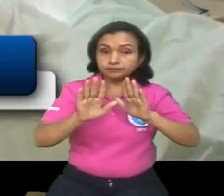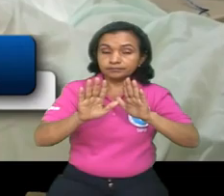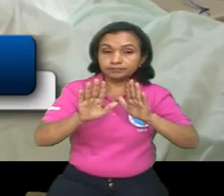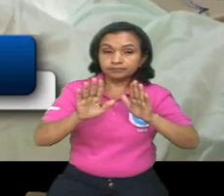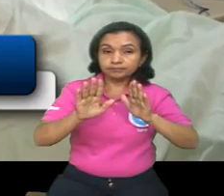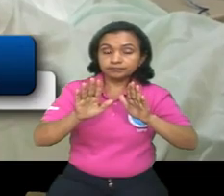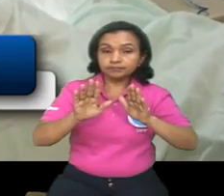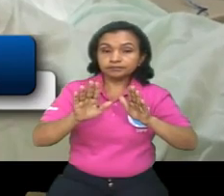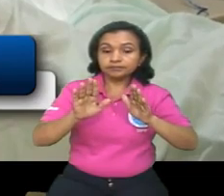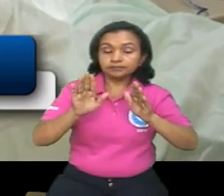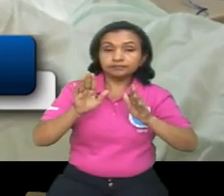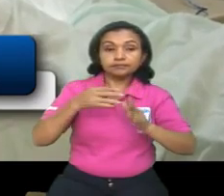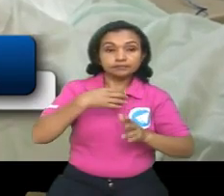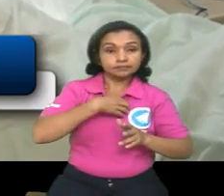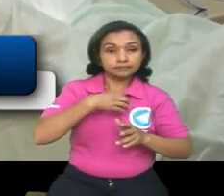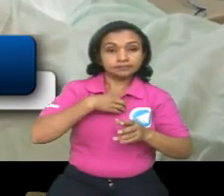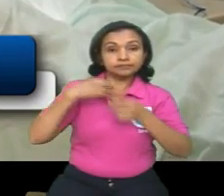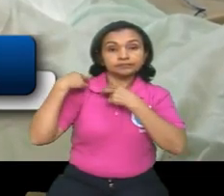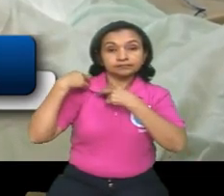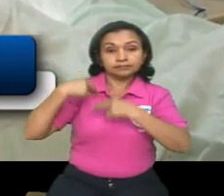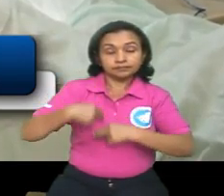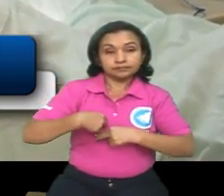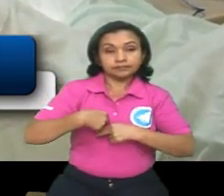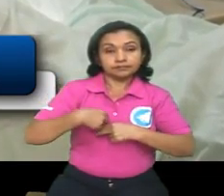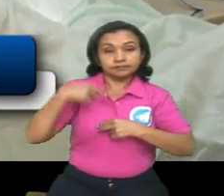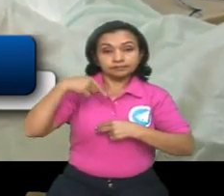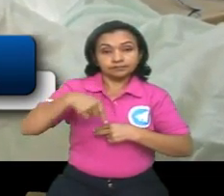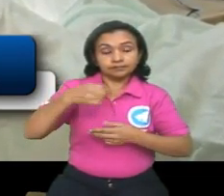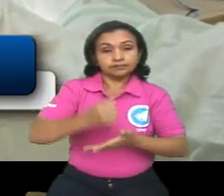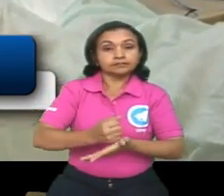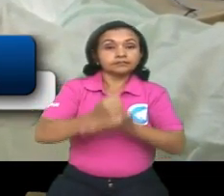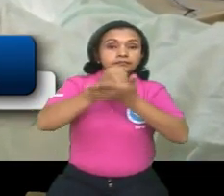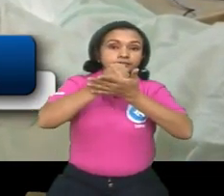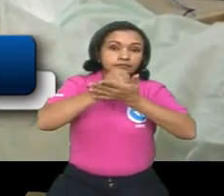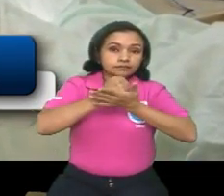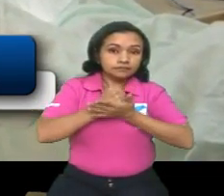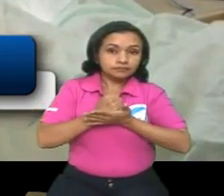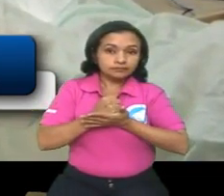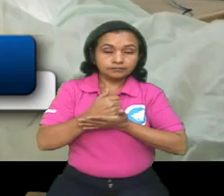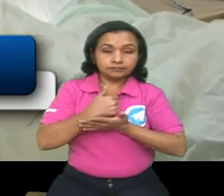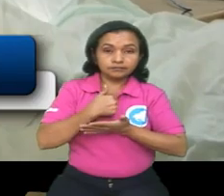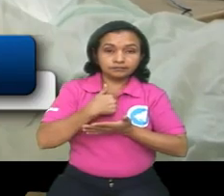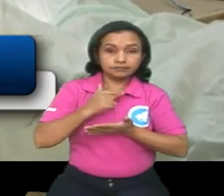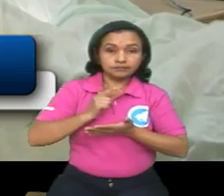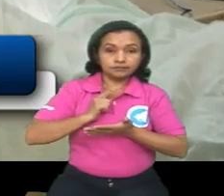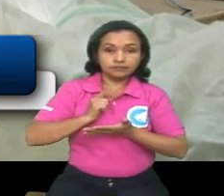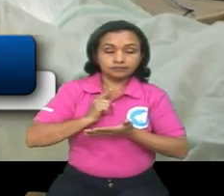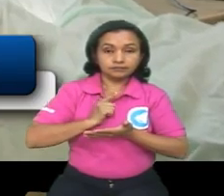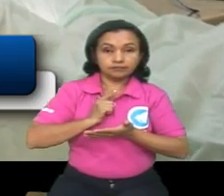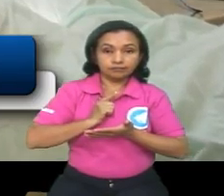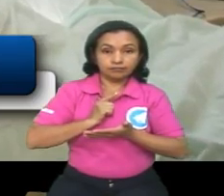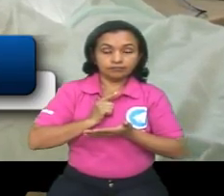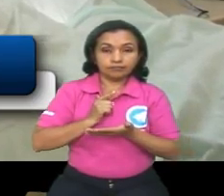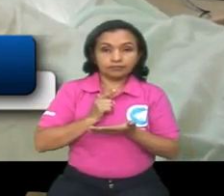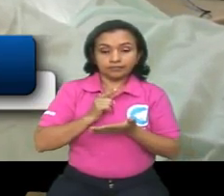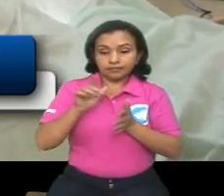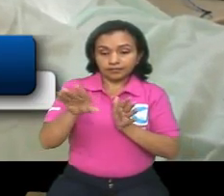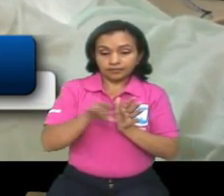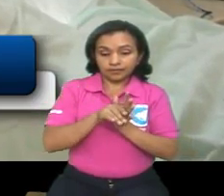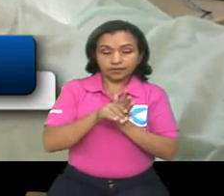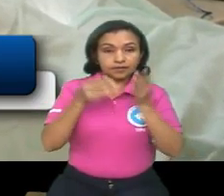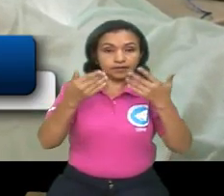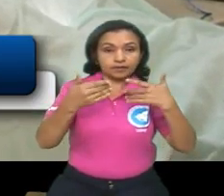humano, entonces este me va a permitir yo tener menos, ser menos propenso a